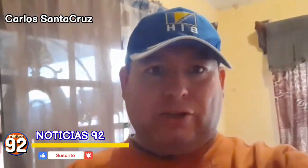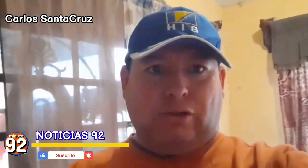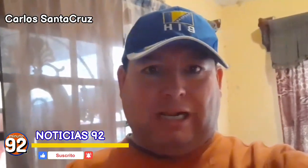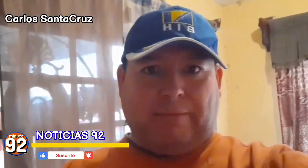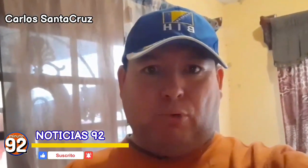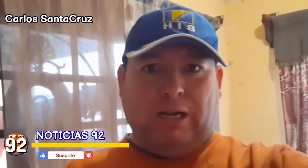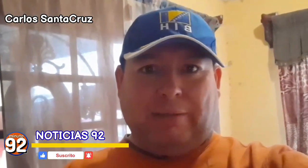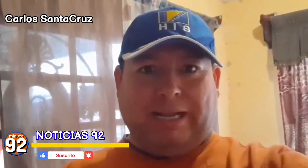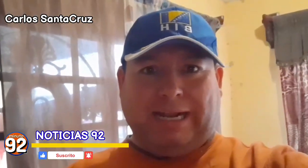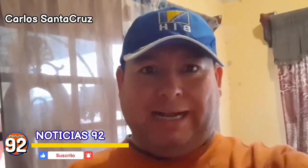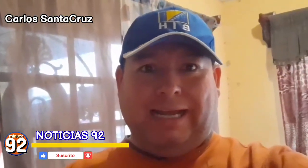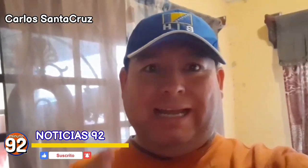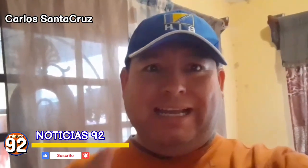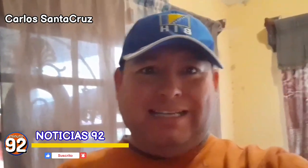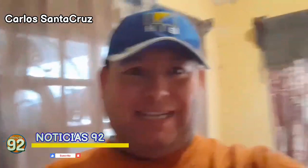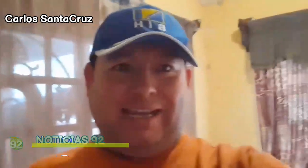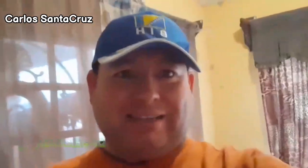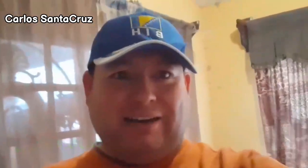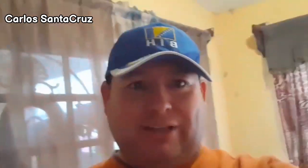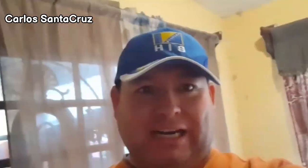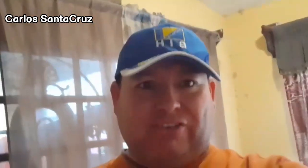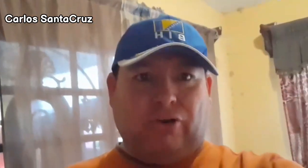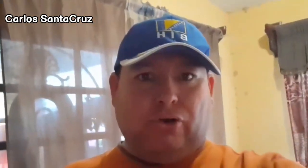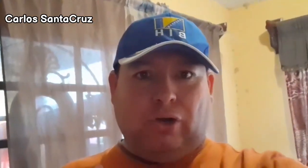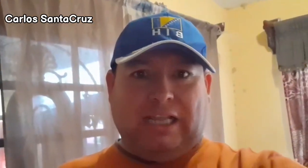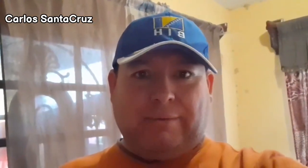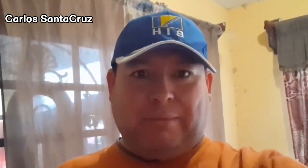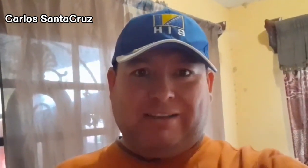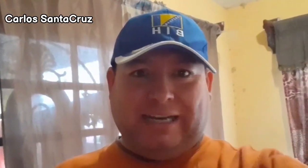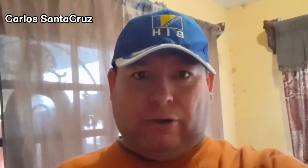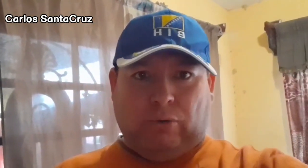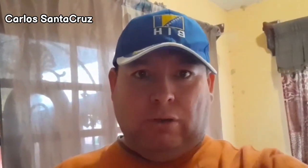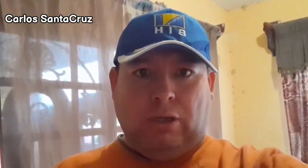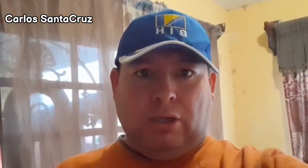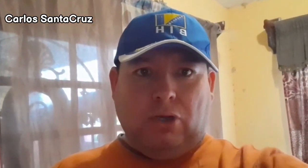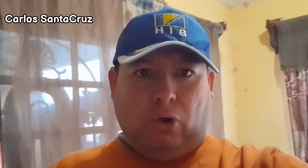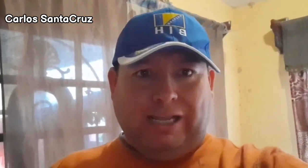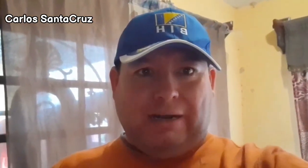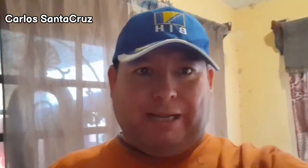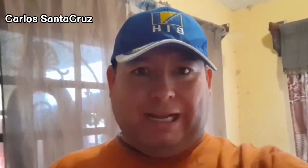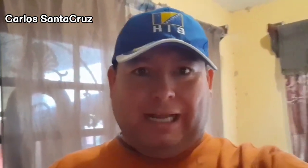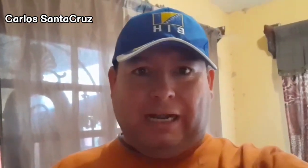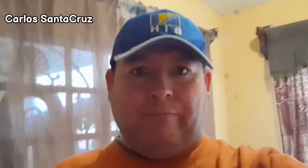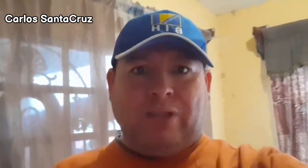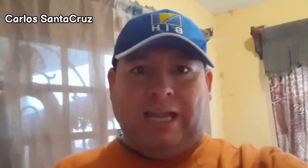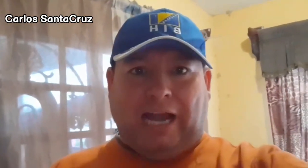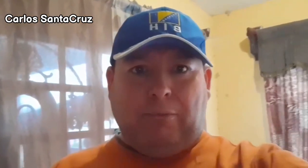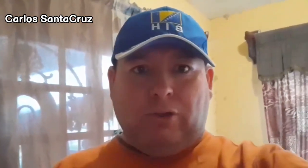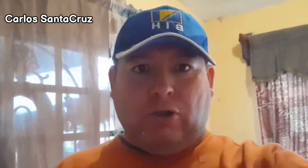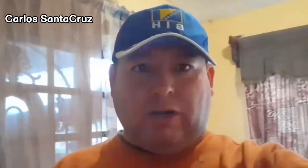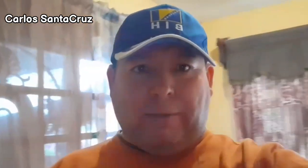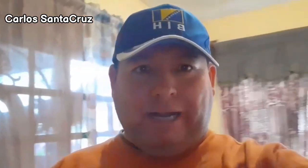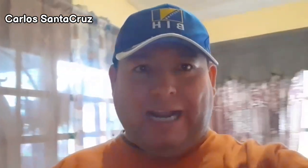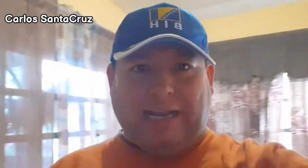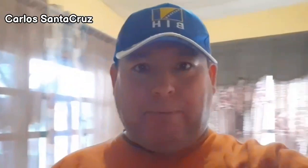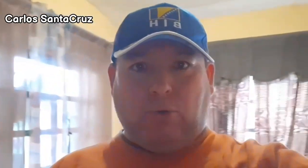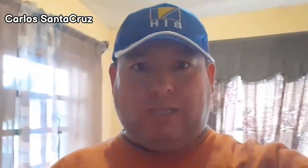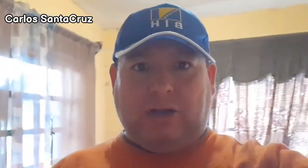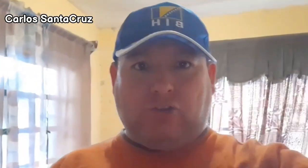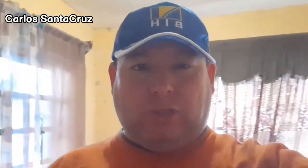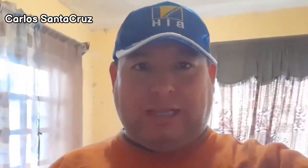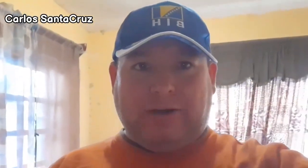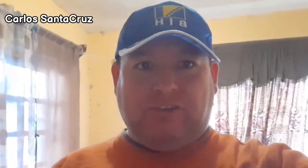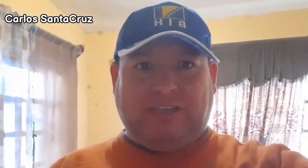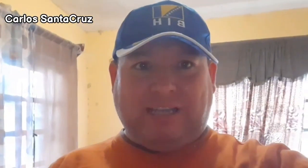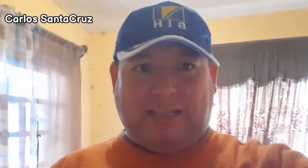su estado de la República Mexicana si es que la federación no le daba más dinero. Hoy en la mañanera, AMLO dijo que habría que